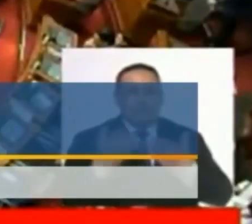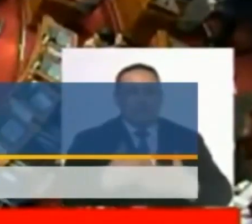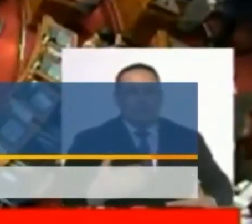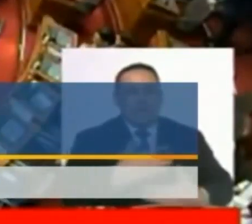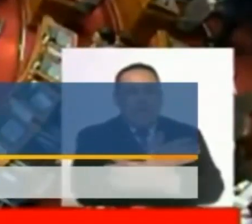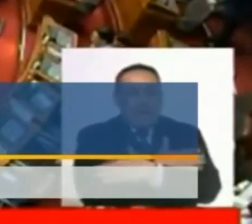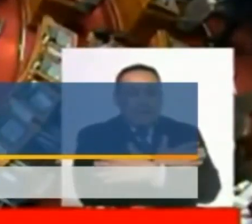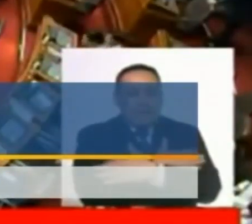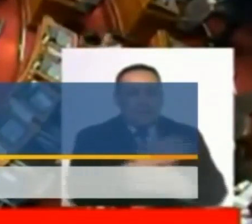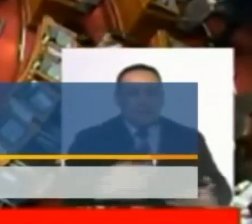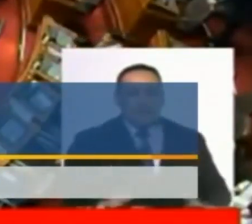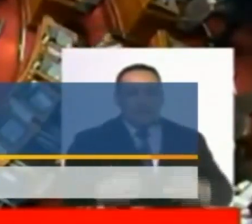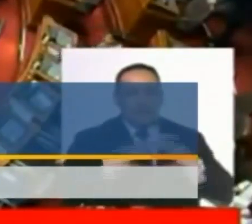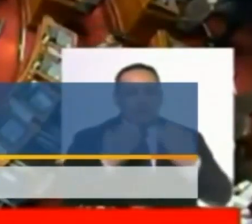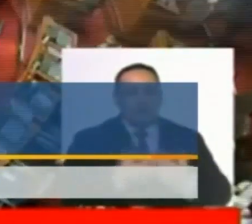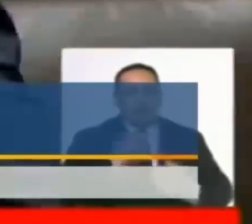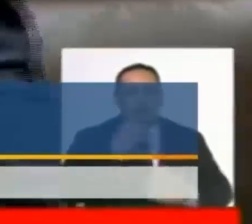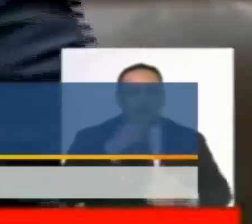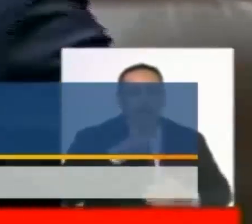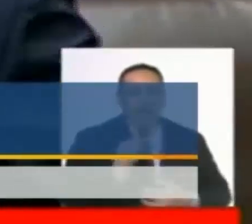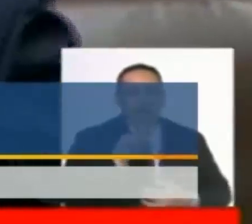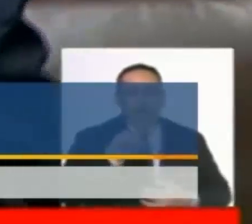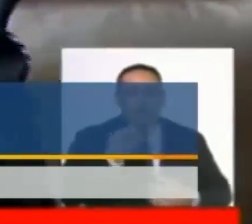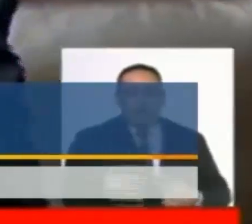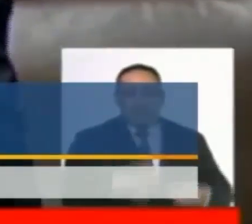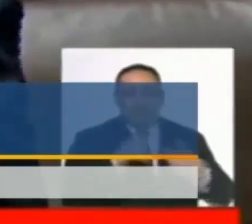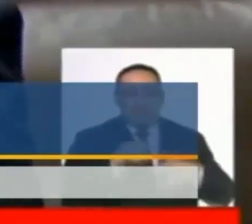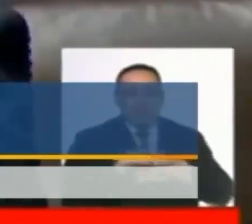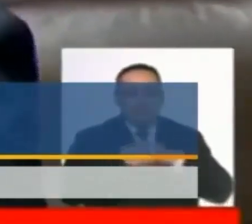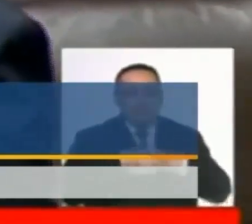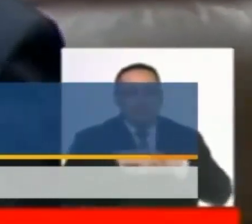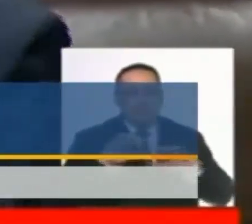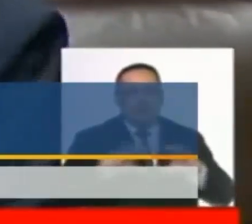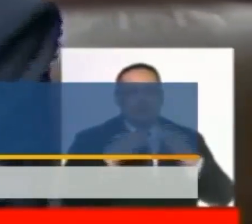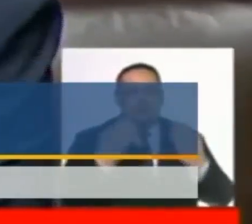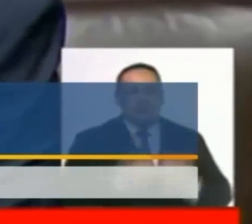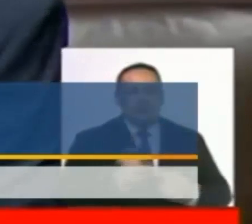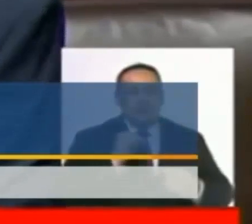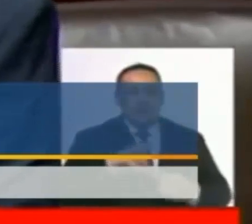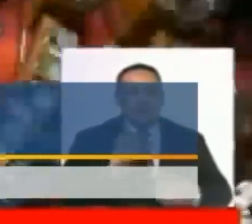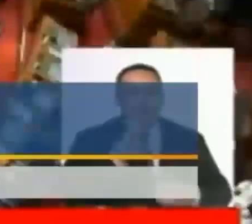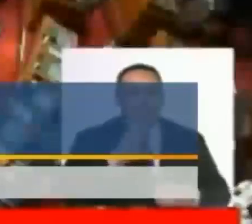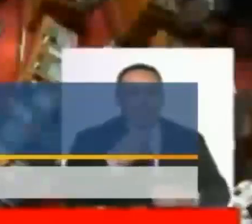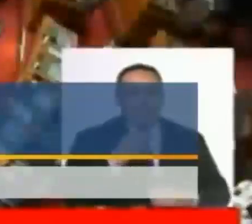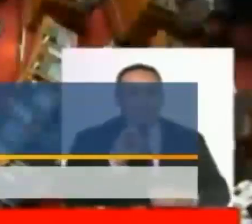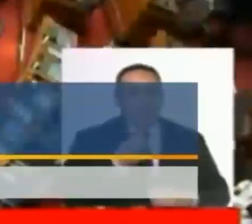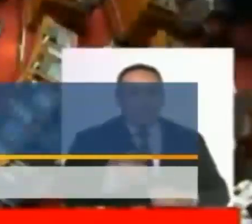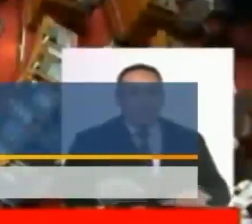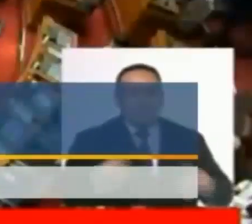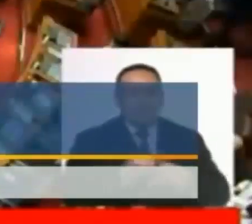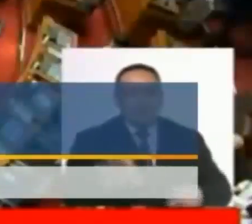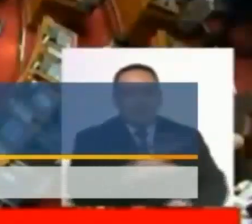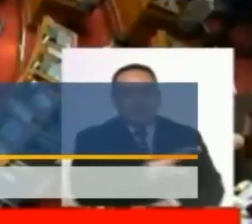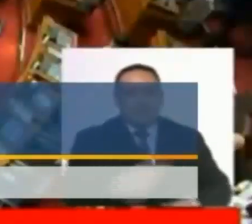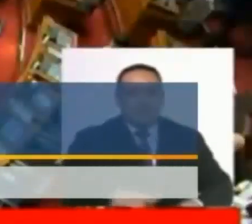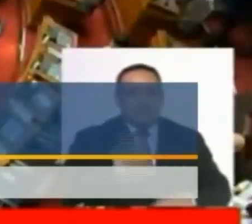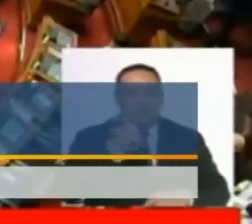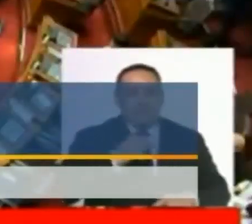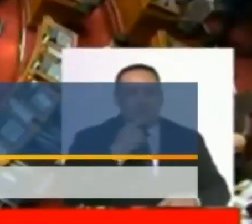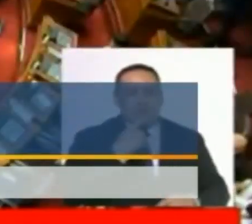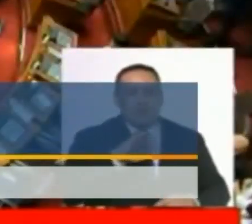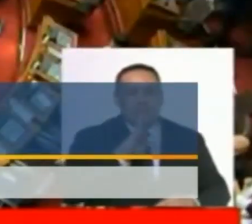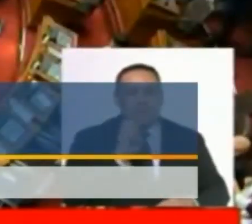Incluso la Organización de los Estados Americanos ya está convocando a una reunión extraordinaria por esta crisis que se está